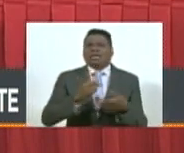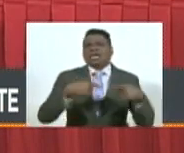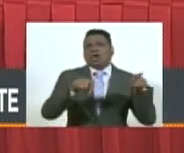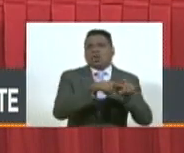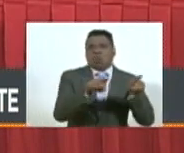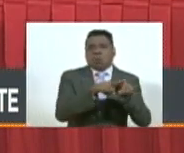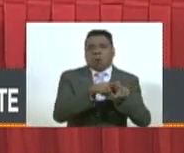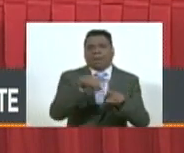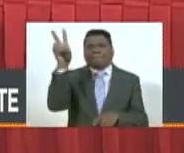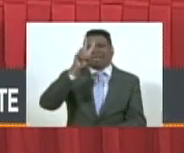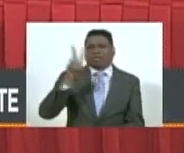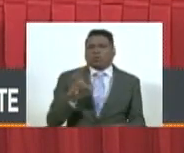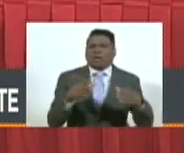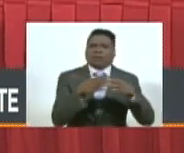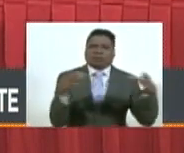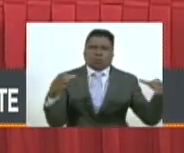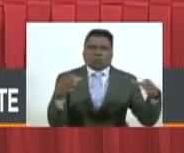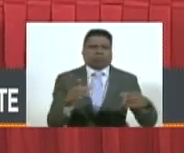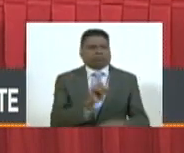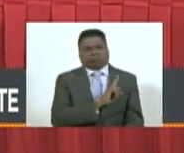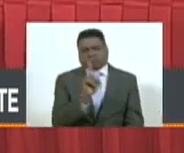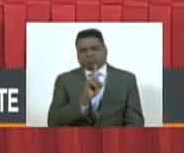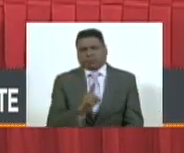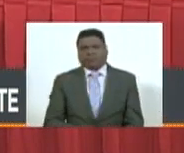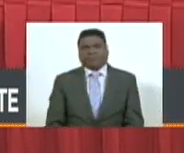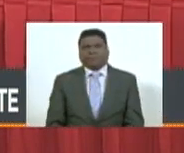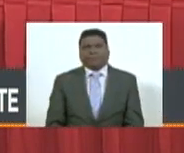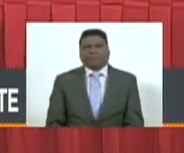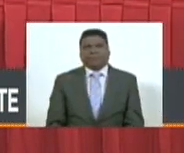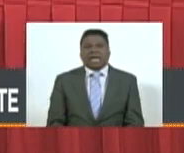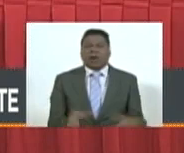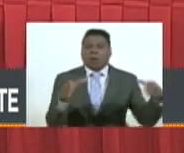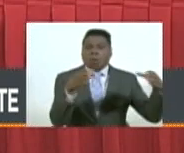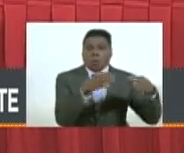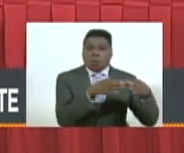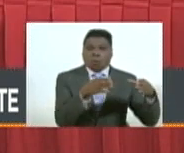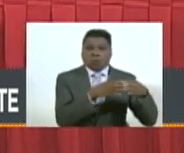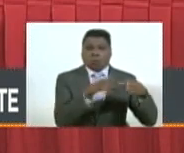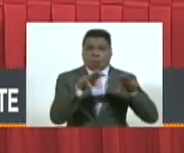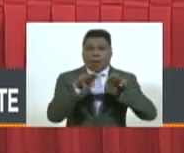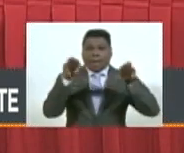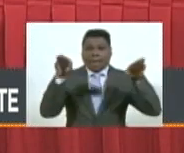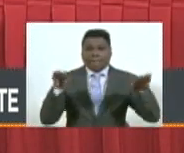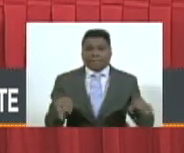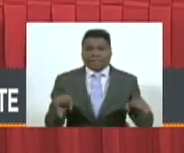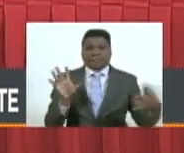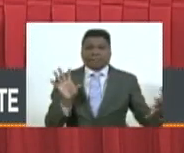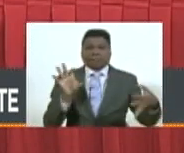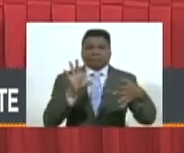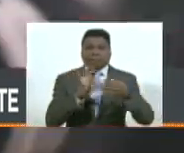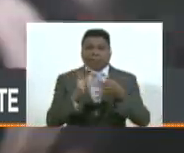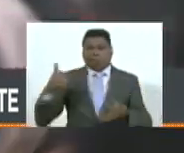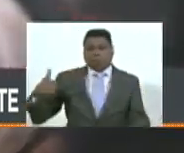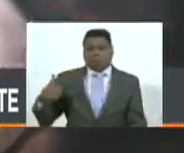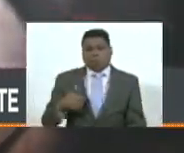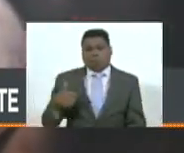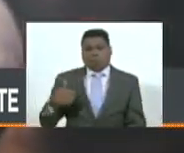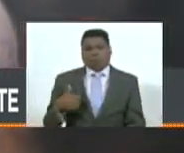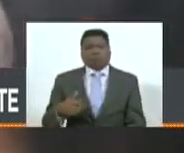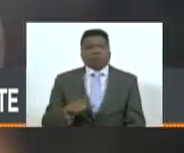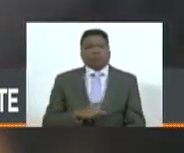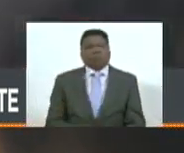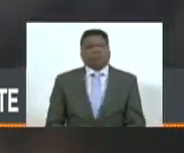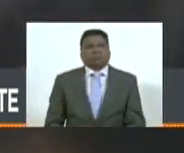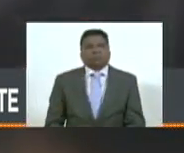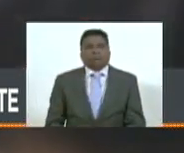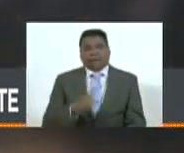precisamente ante la injustificable negativa de la cúpula de la mesa, de la llamada mesa de la unidad, es que el presidente ha